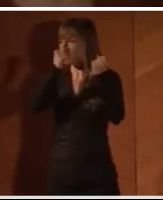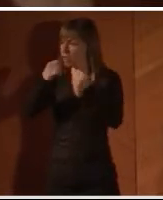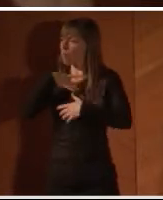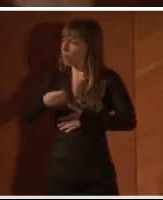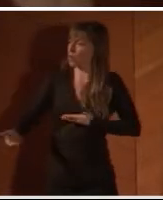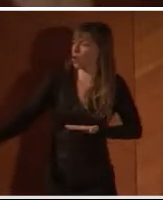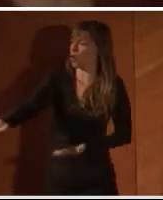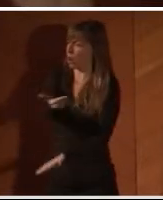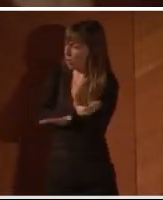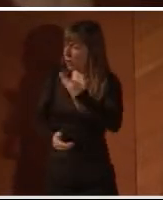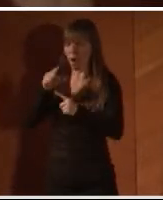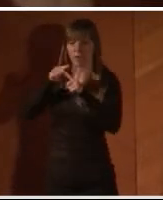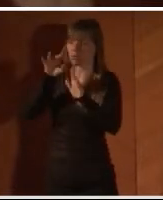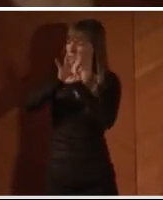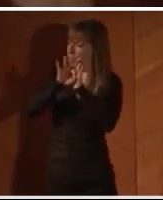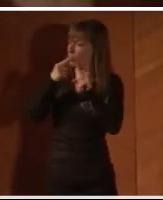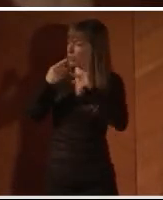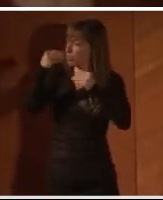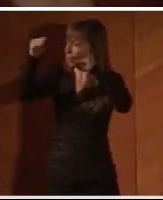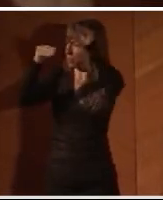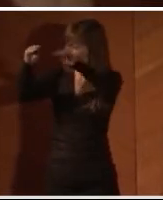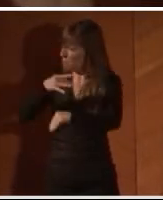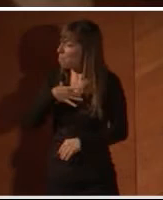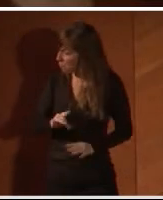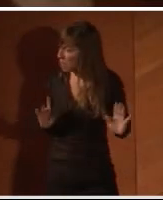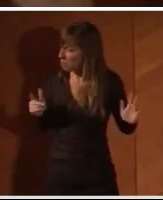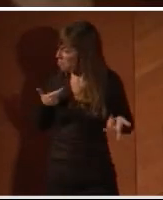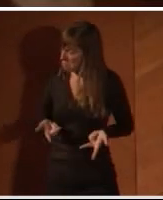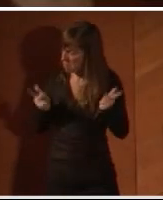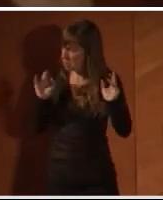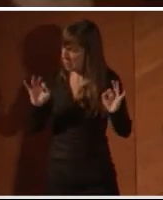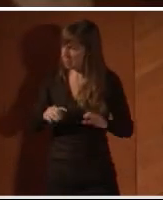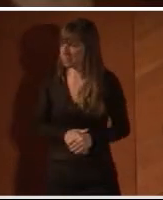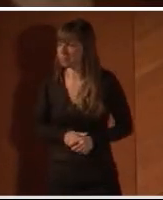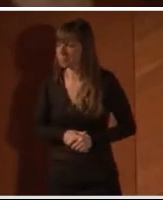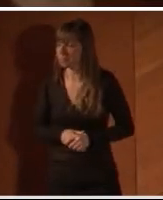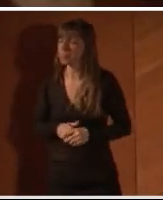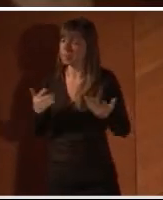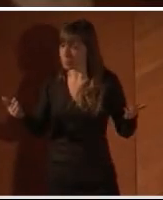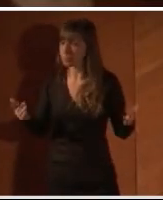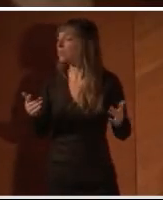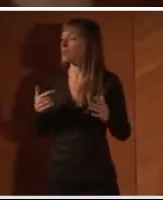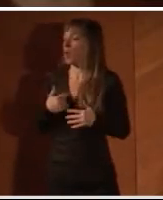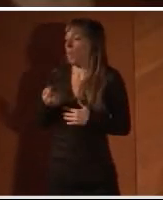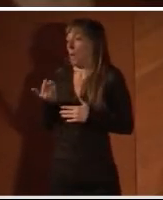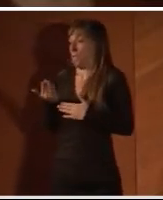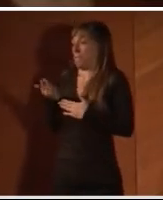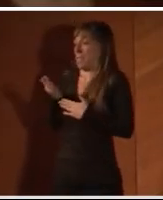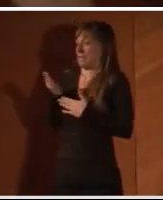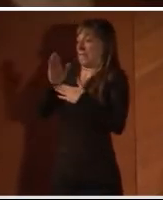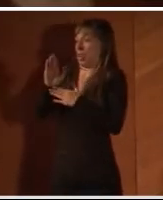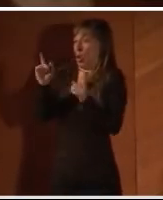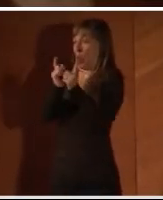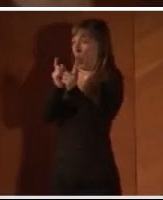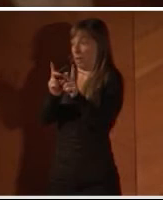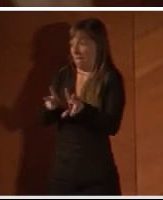poder ponerse manos a obra a mejorar la programación. Y bueno, ahora, tras este pequeño esbozo de lo que